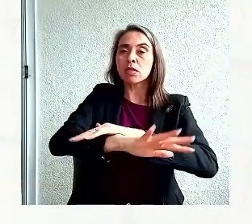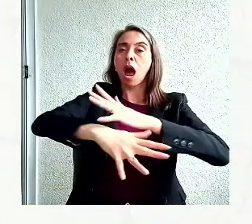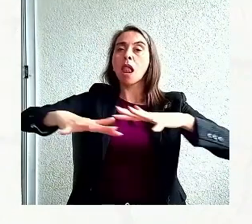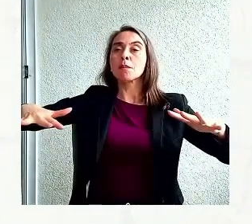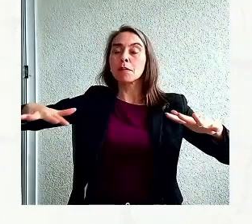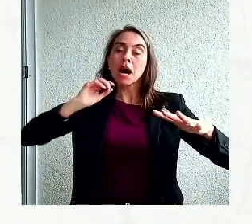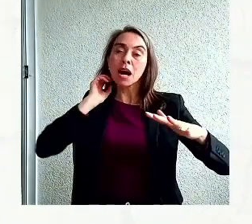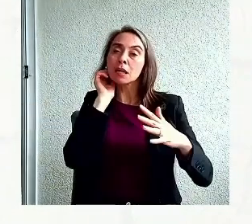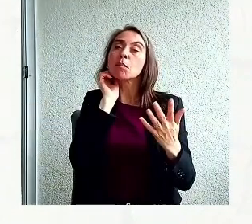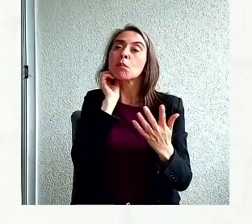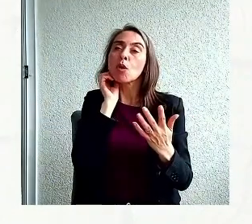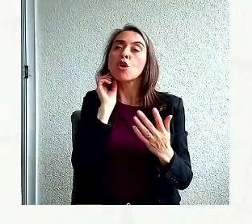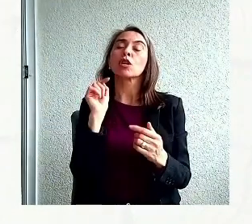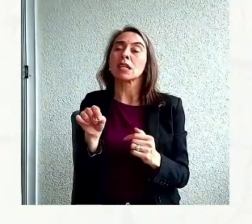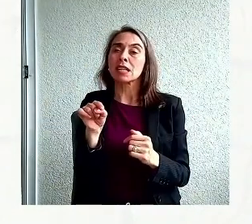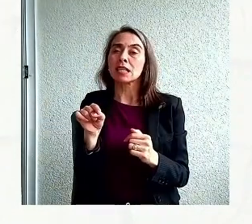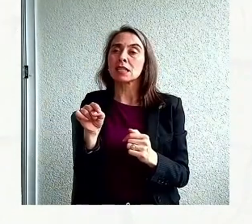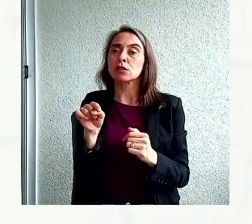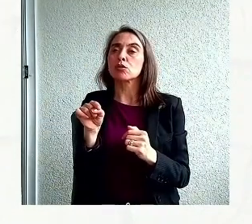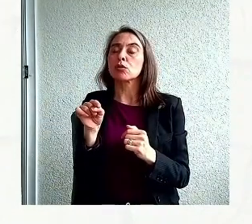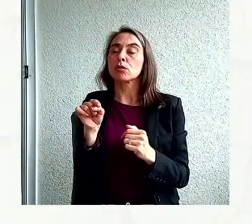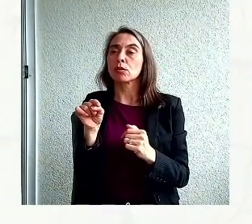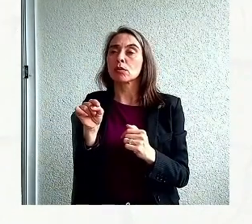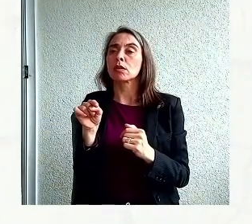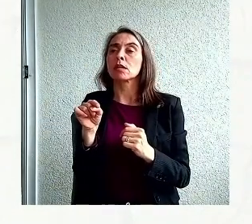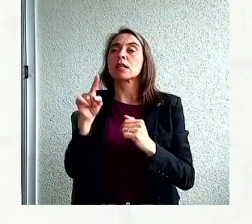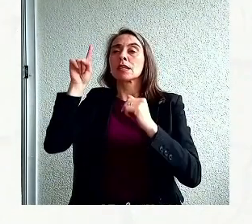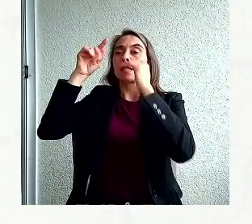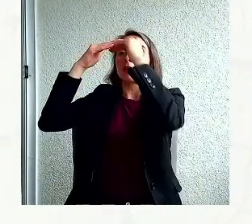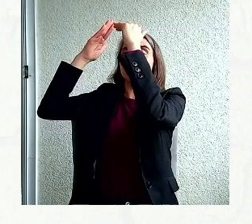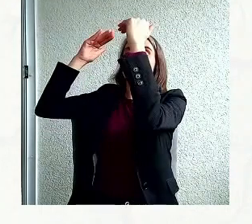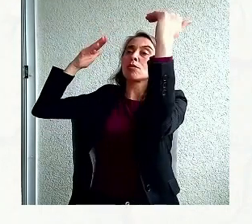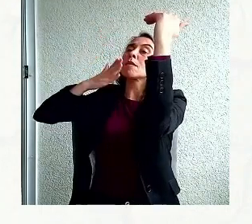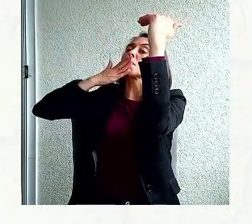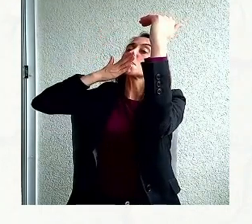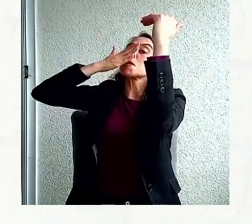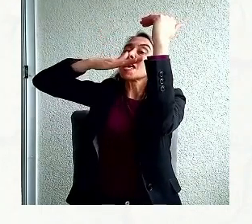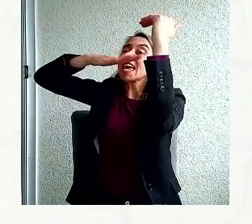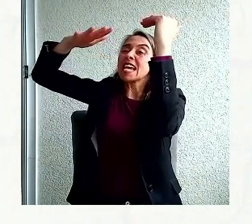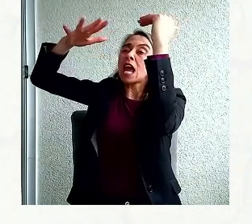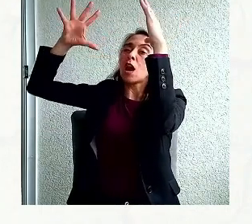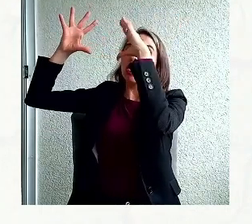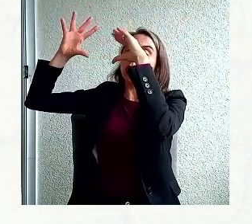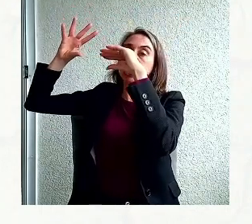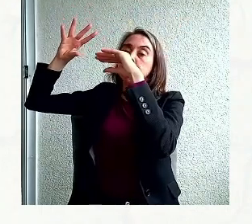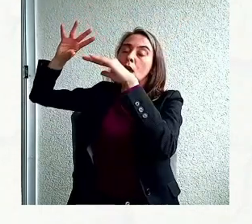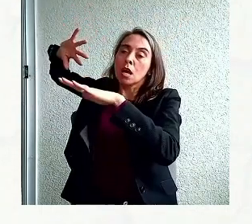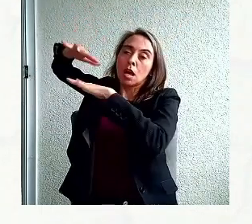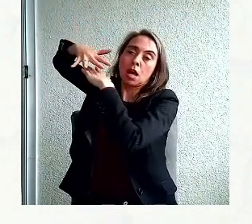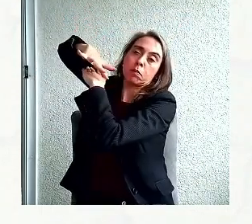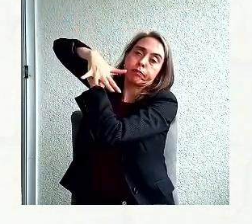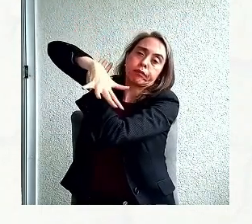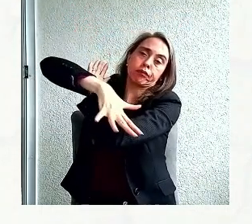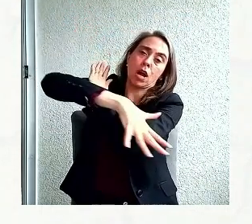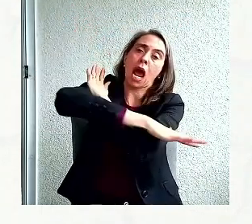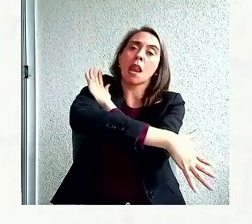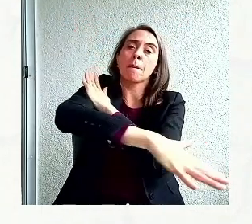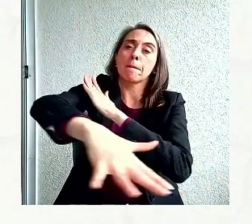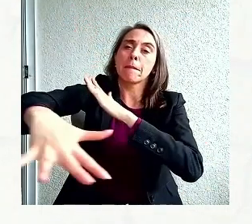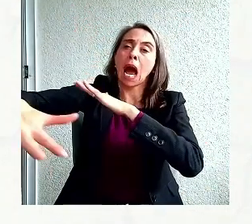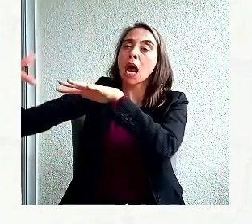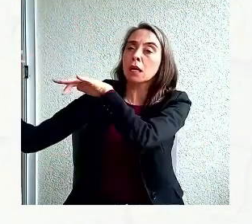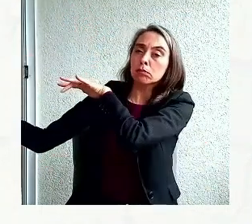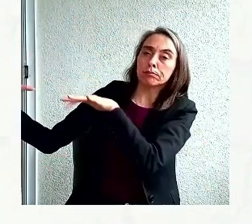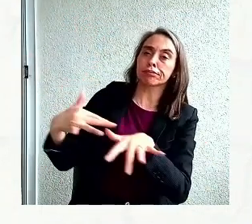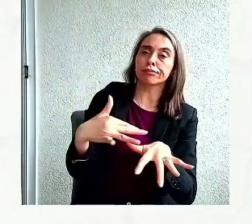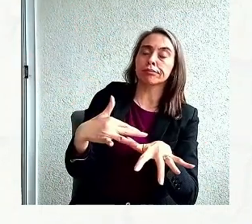glaciares, junto con cambiarme toda la estructura química del agua. Es decir, en el fondo, la dinámica